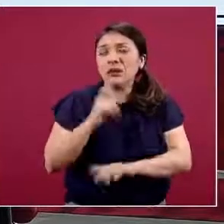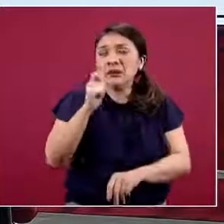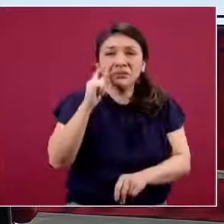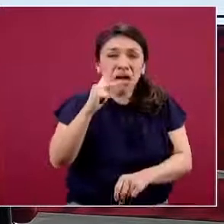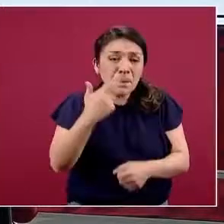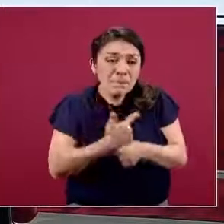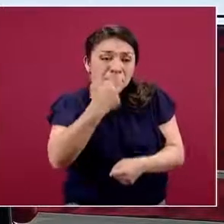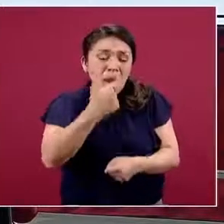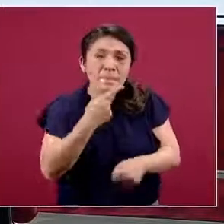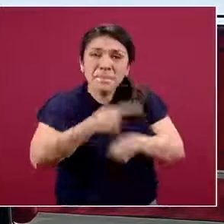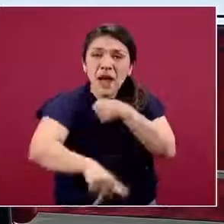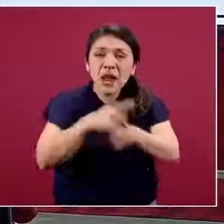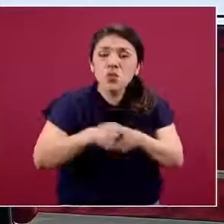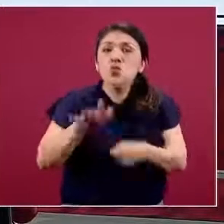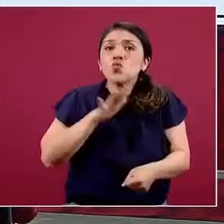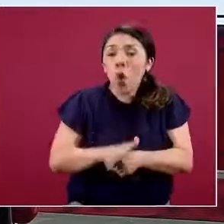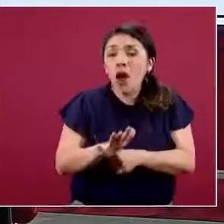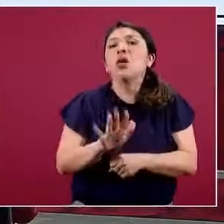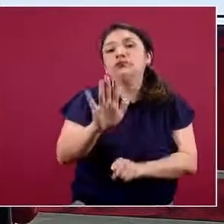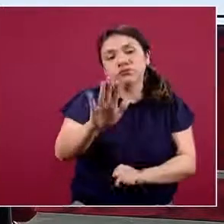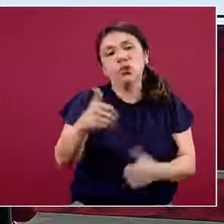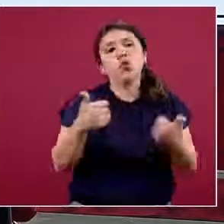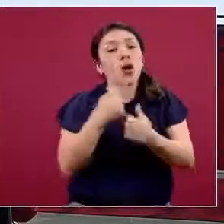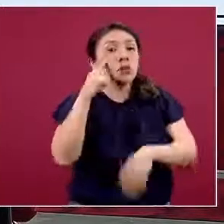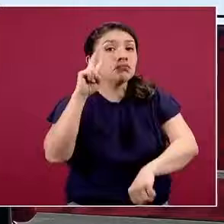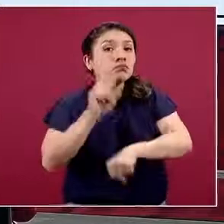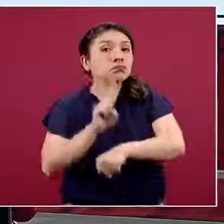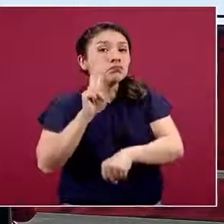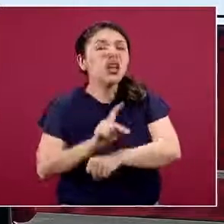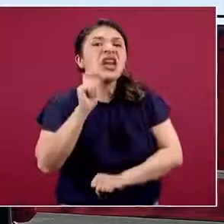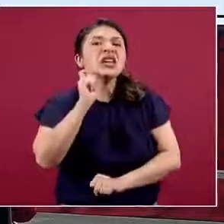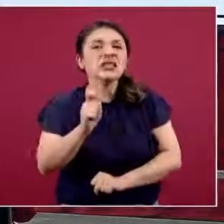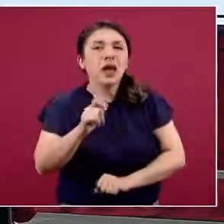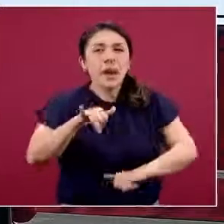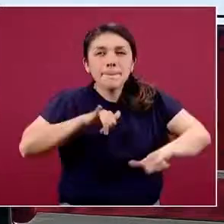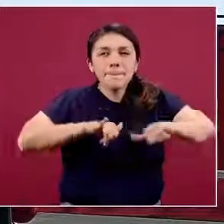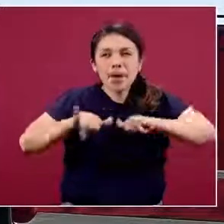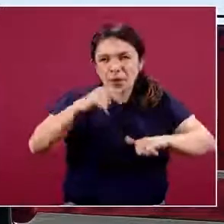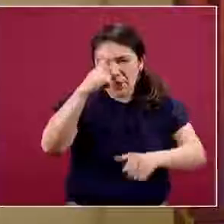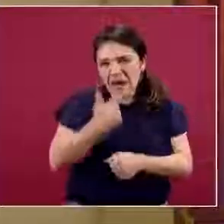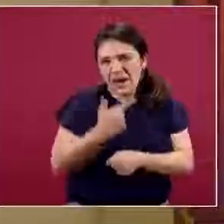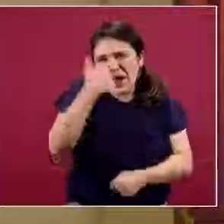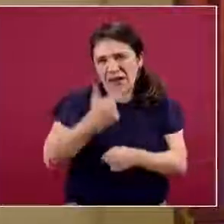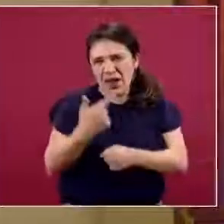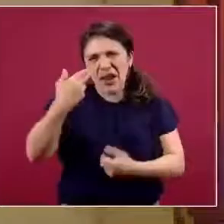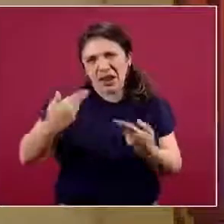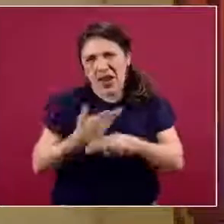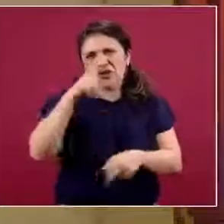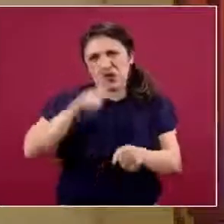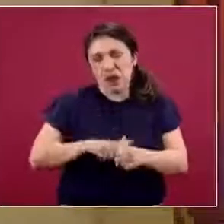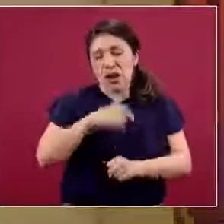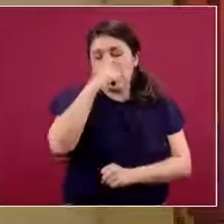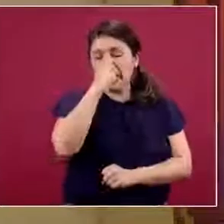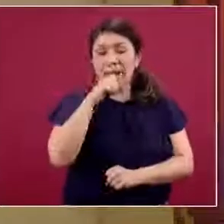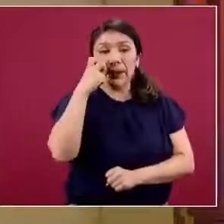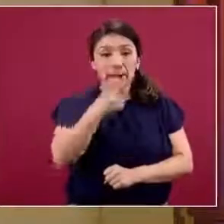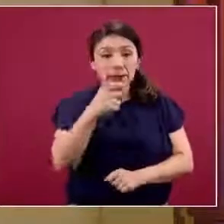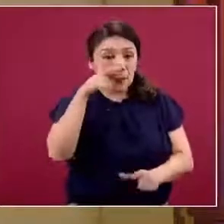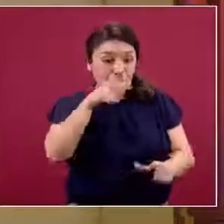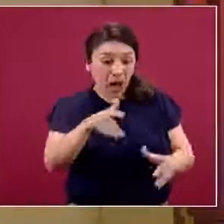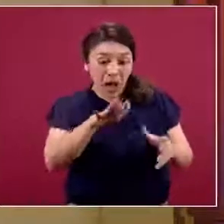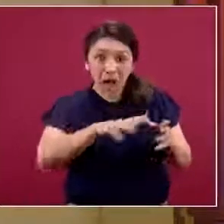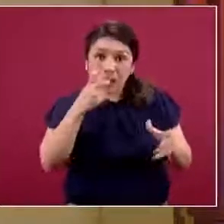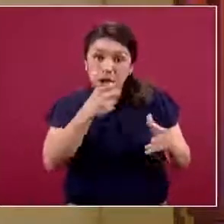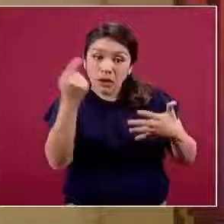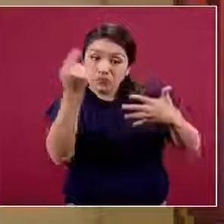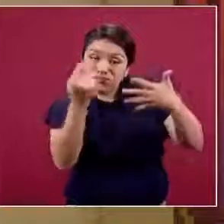riesgo. Y aquí tomamos en cuenta mucho el Atlas de Riesgos Nacional, y tomando como base